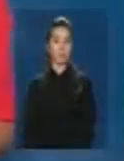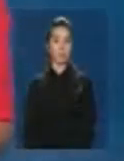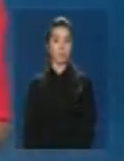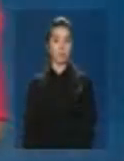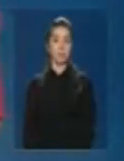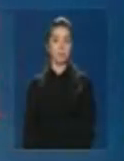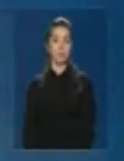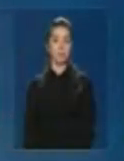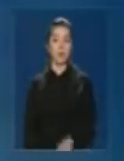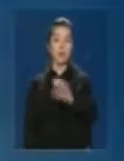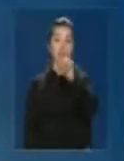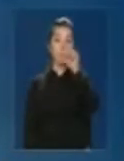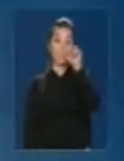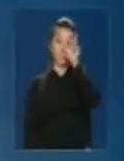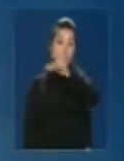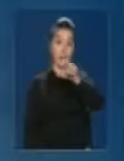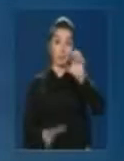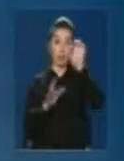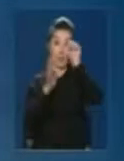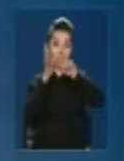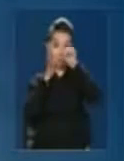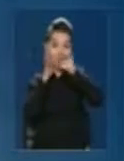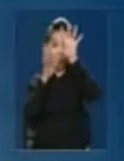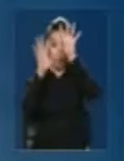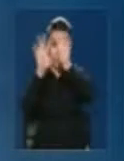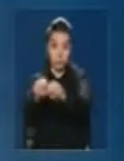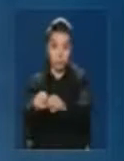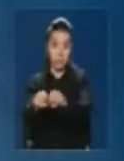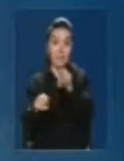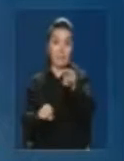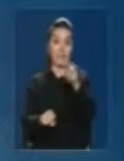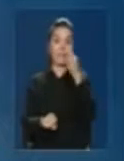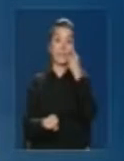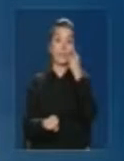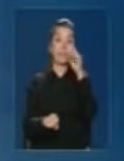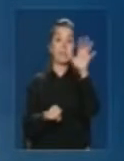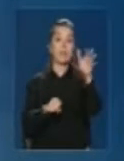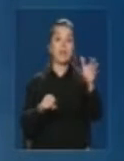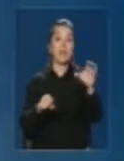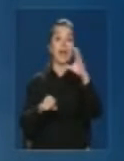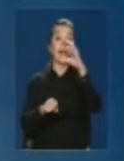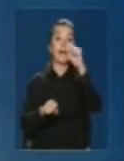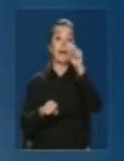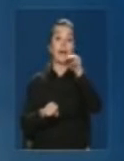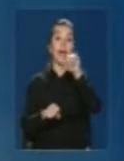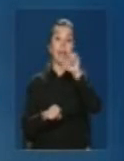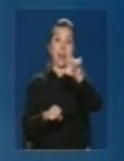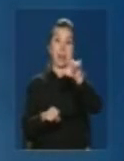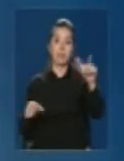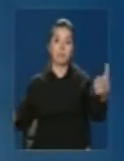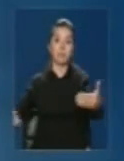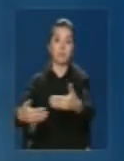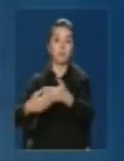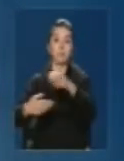Gracias a un Casa Noticias llegamos a un canil que está recibiendo animales de los alrededores de los incendios forestales. El denuncio